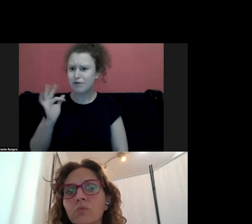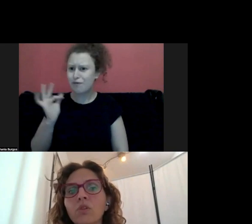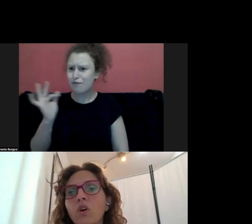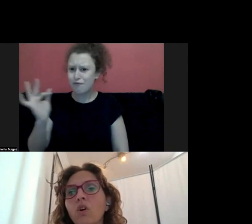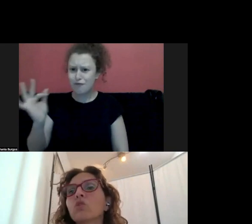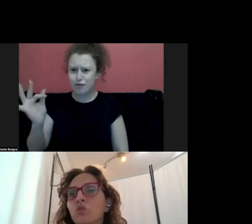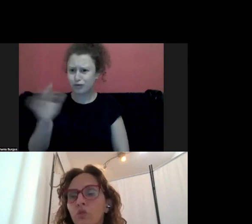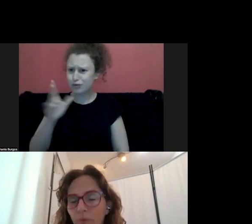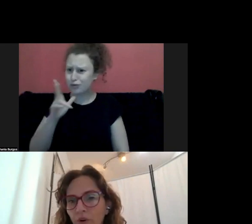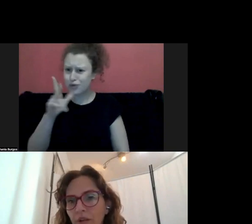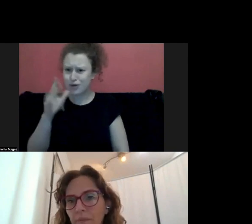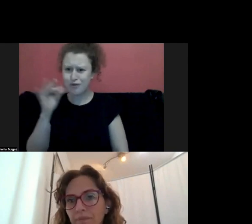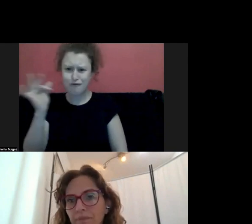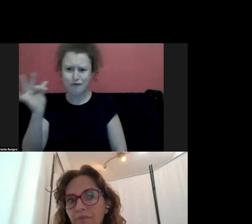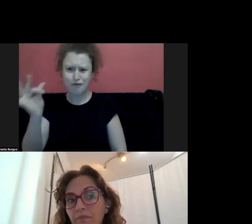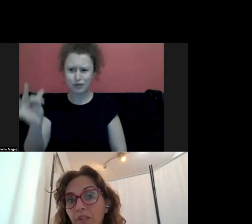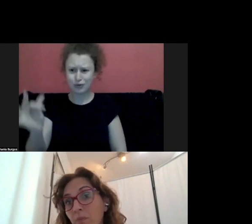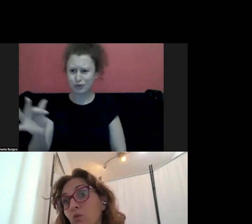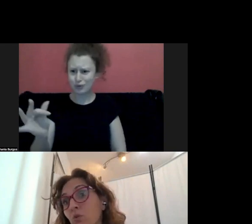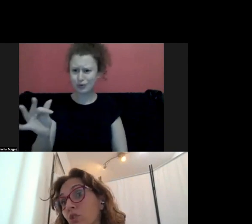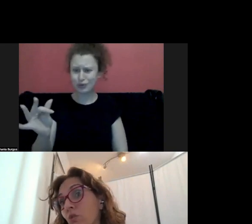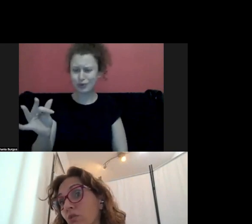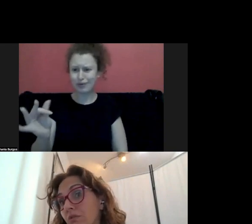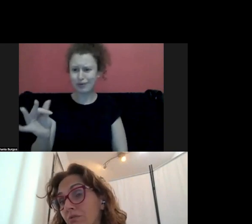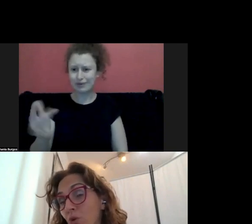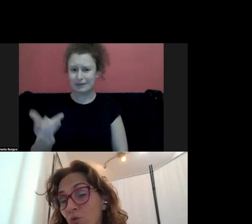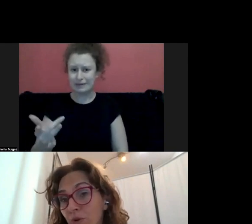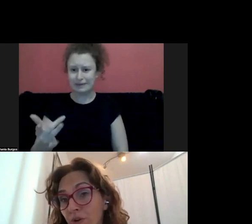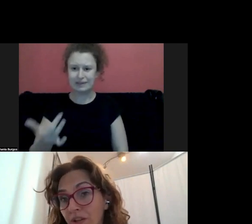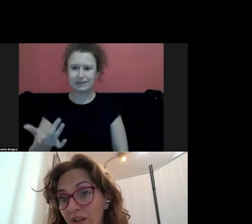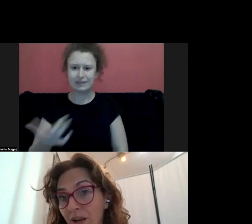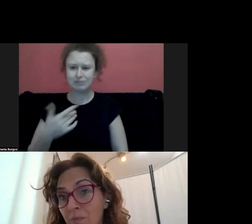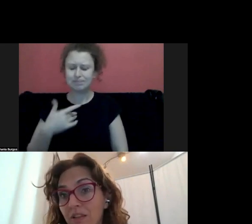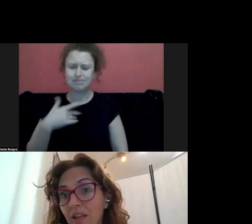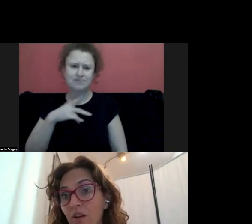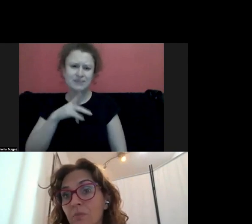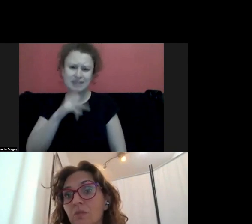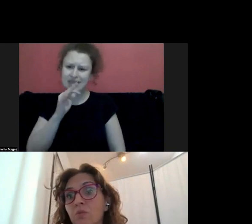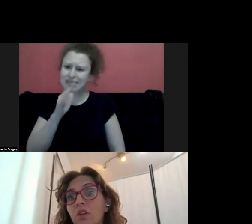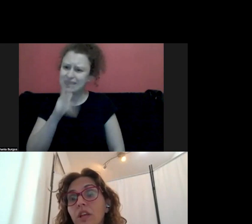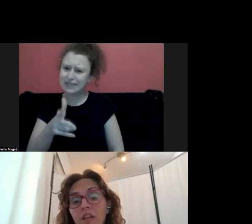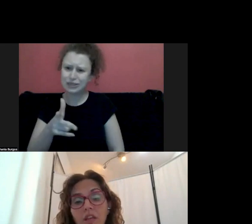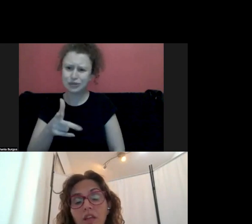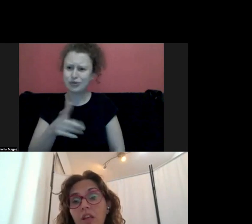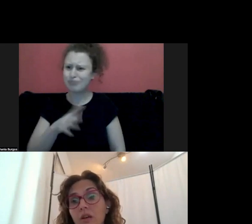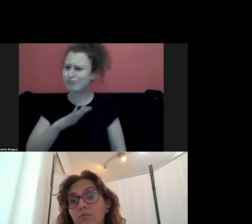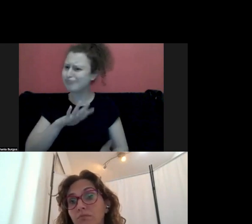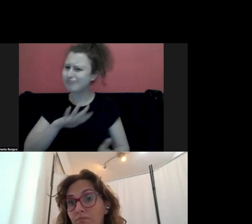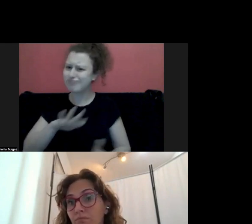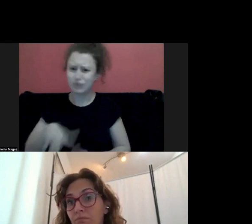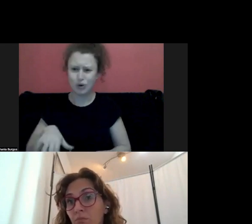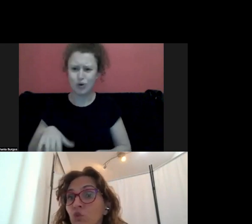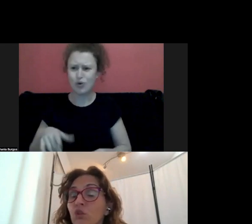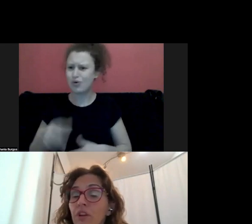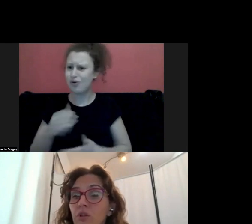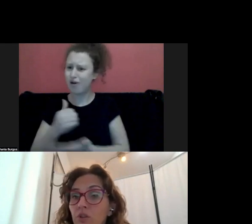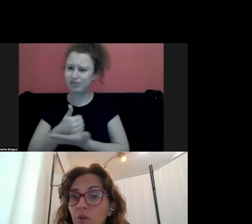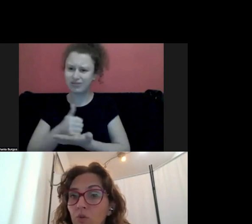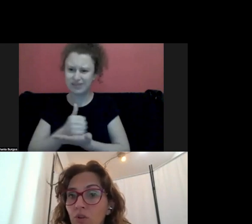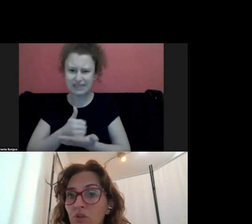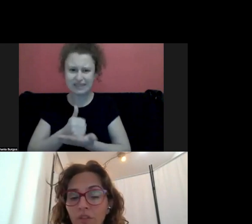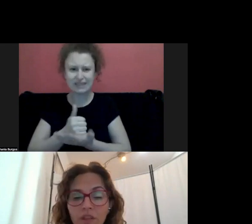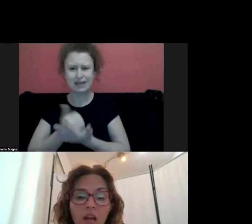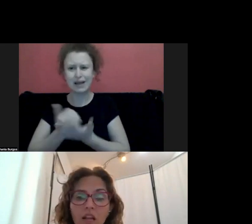de autismo supone, en nuestro caso lo supone realmente ahora mismo, mucho riesgo